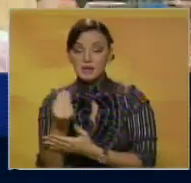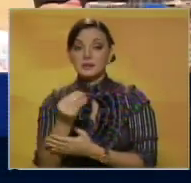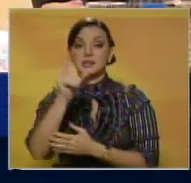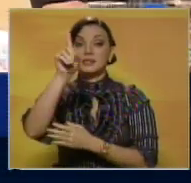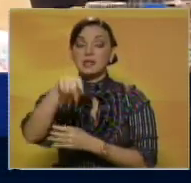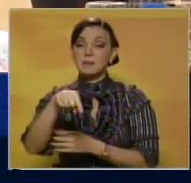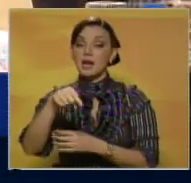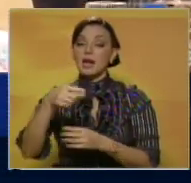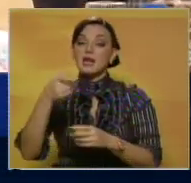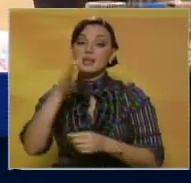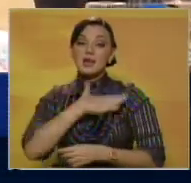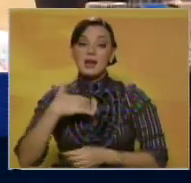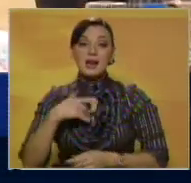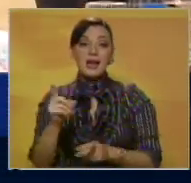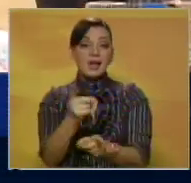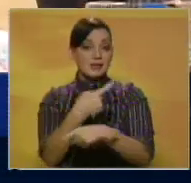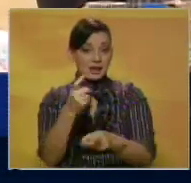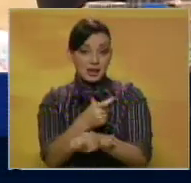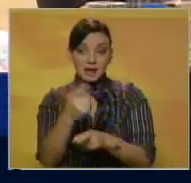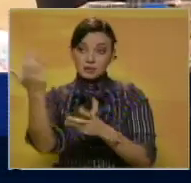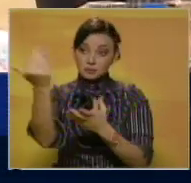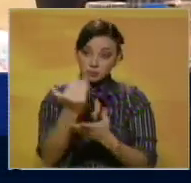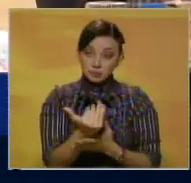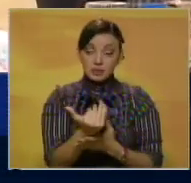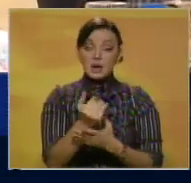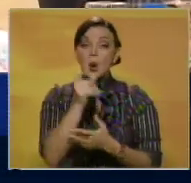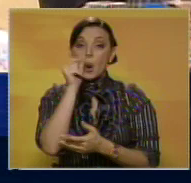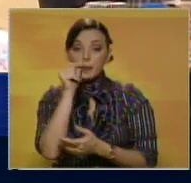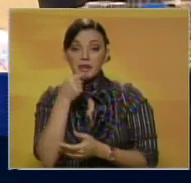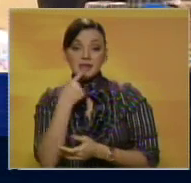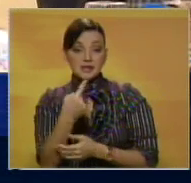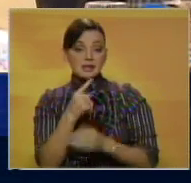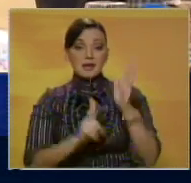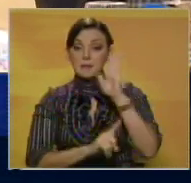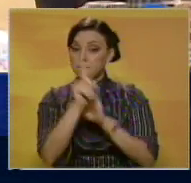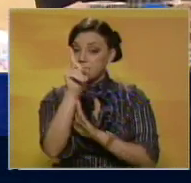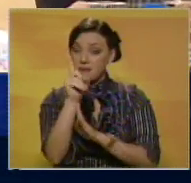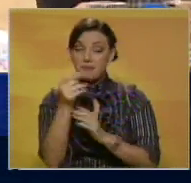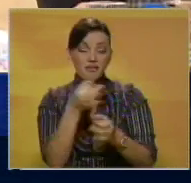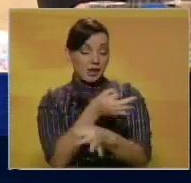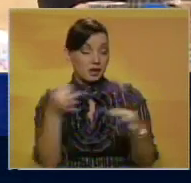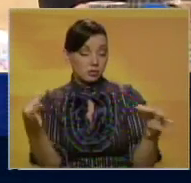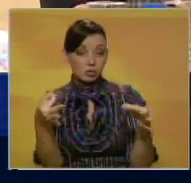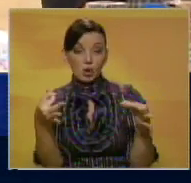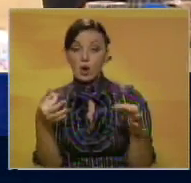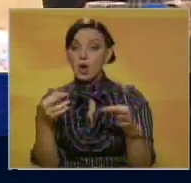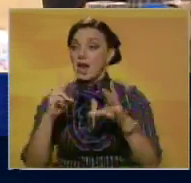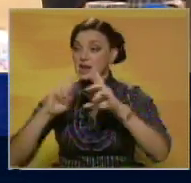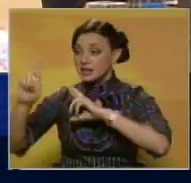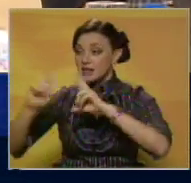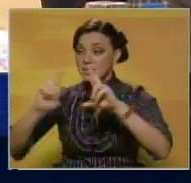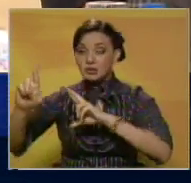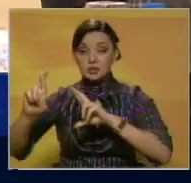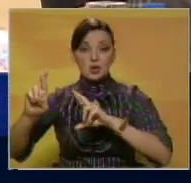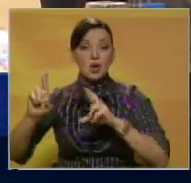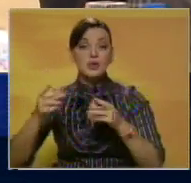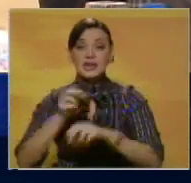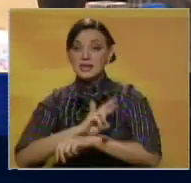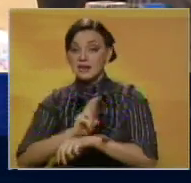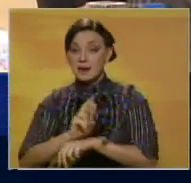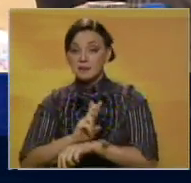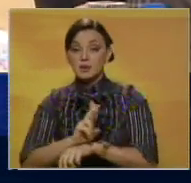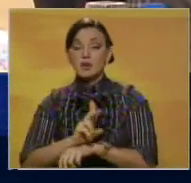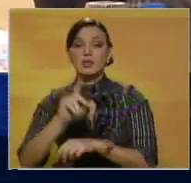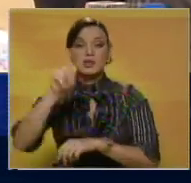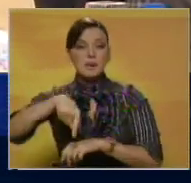sus accionistas por considerar como exitoso el arranque de las operaciones en corto tiempo y efectiva implementación del proyecto